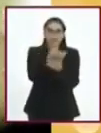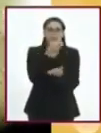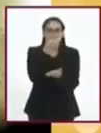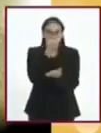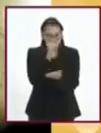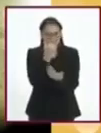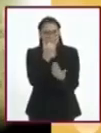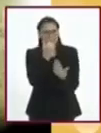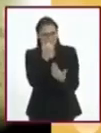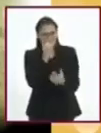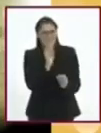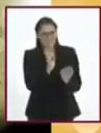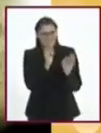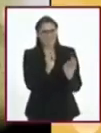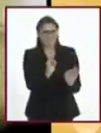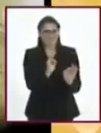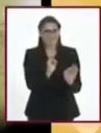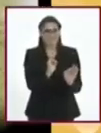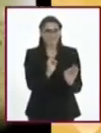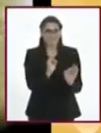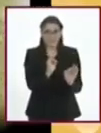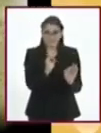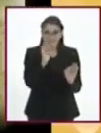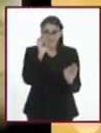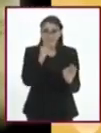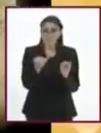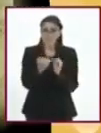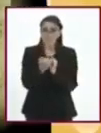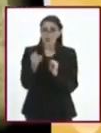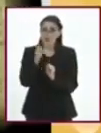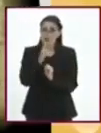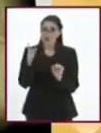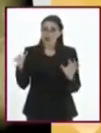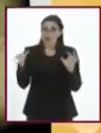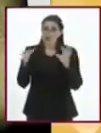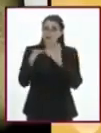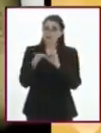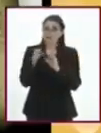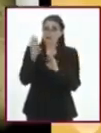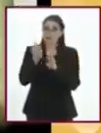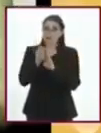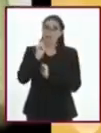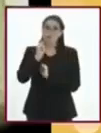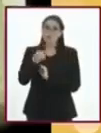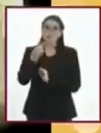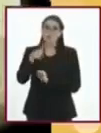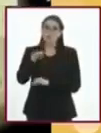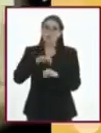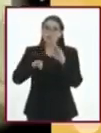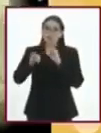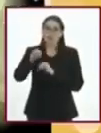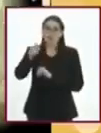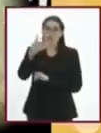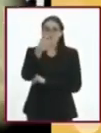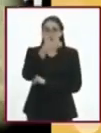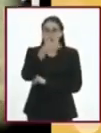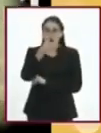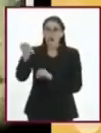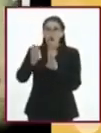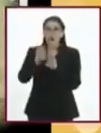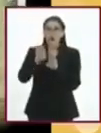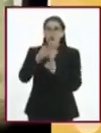buenos, pero no están de alguna forma incidiendo en la producción del campo y en que sus